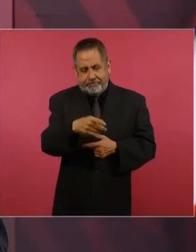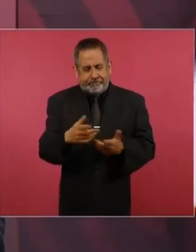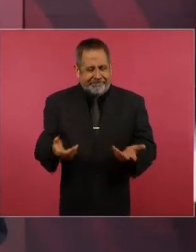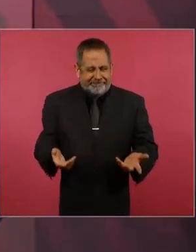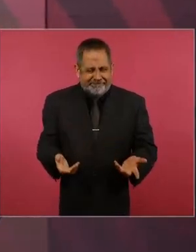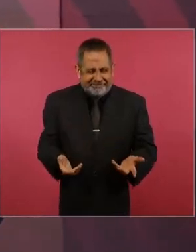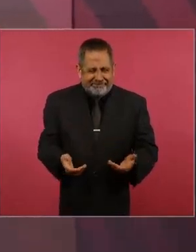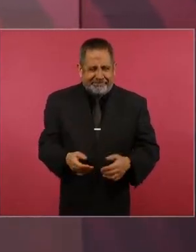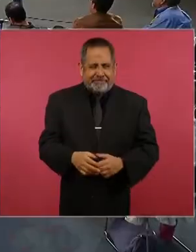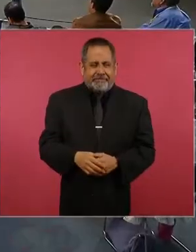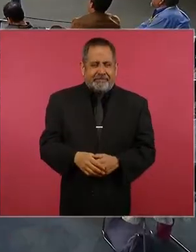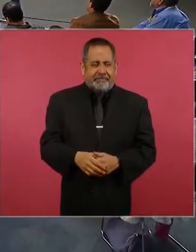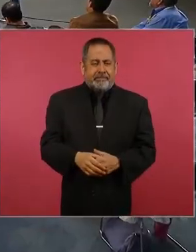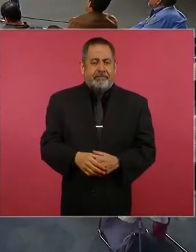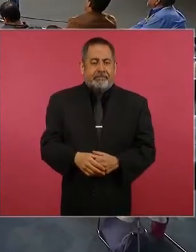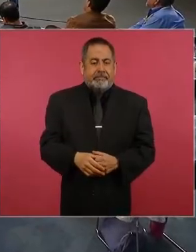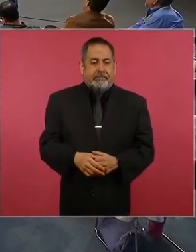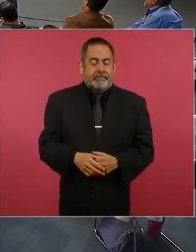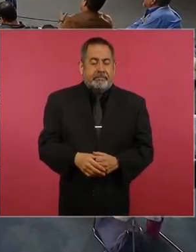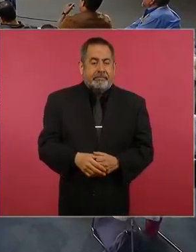Estamos ahora